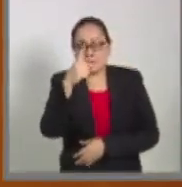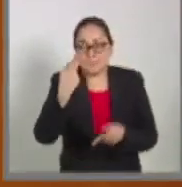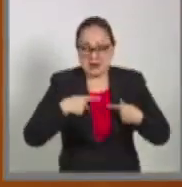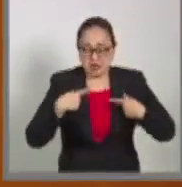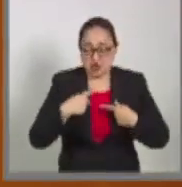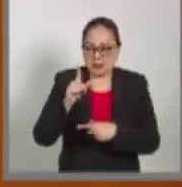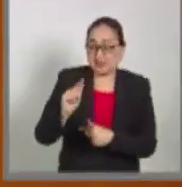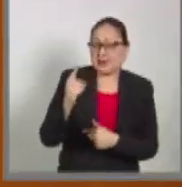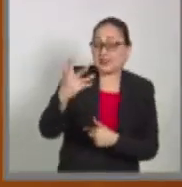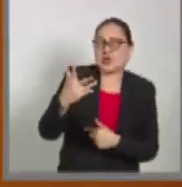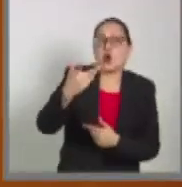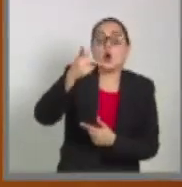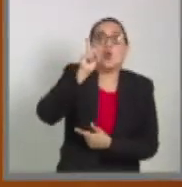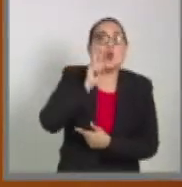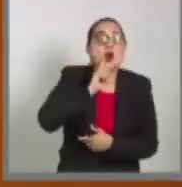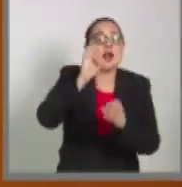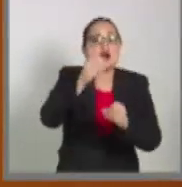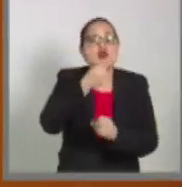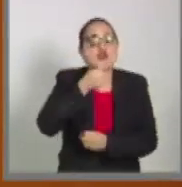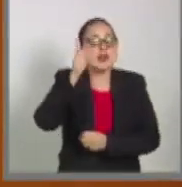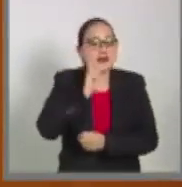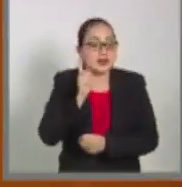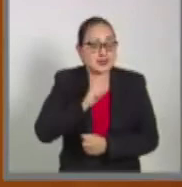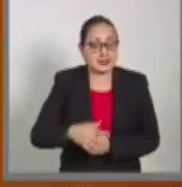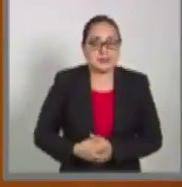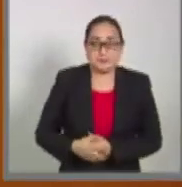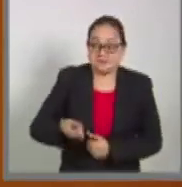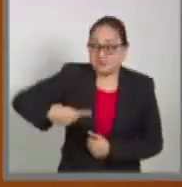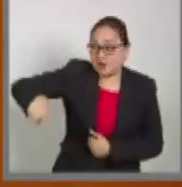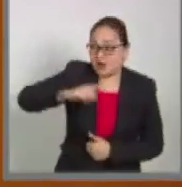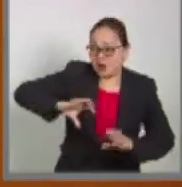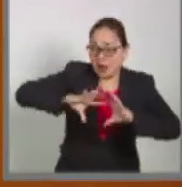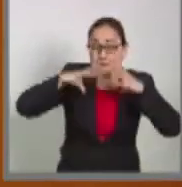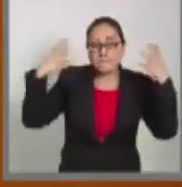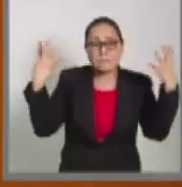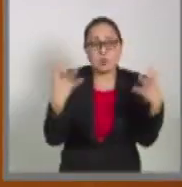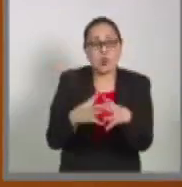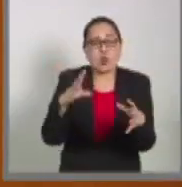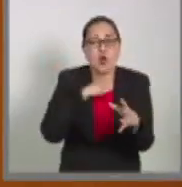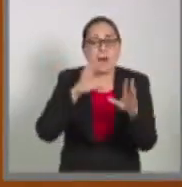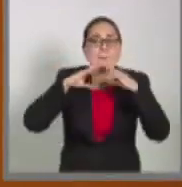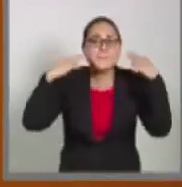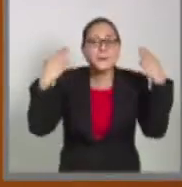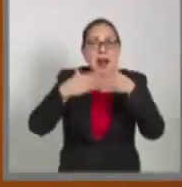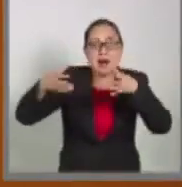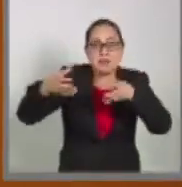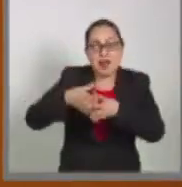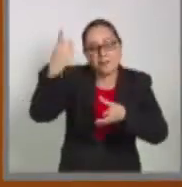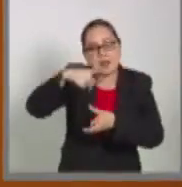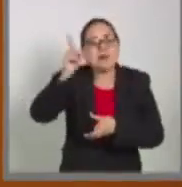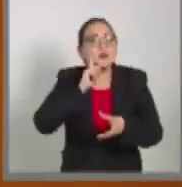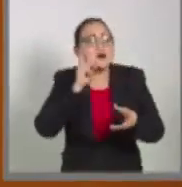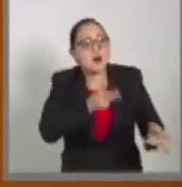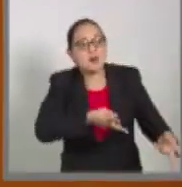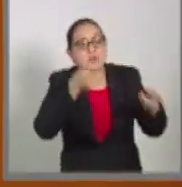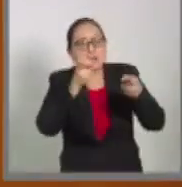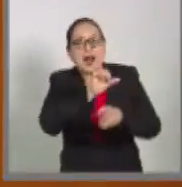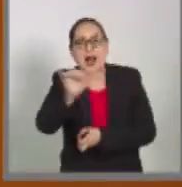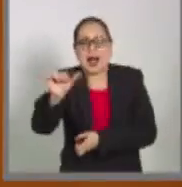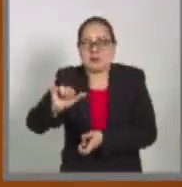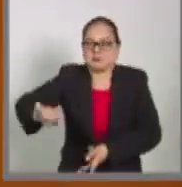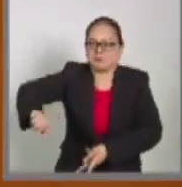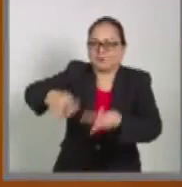y niñas. Las redes de tráfico que se extienden por todo el planeta se enfocan sobre todo a la